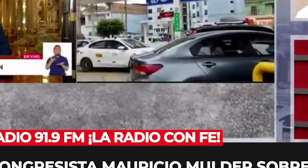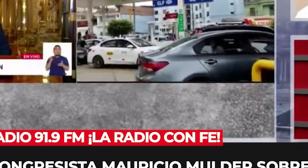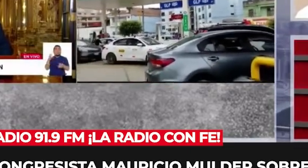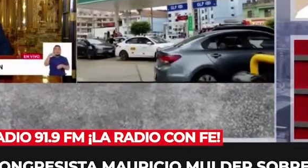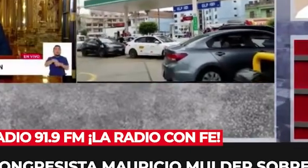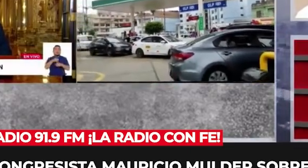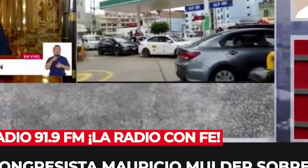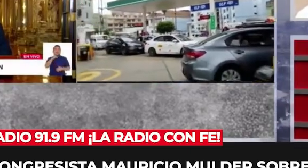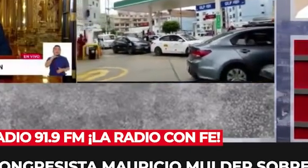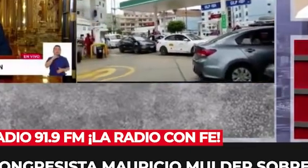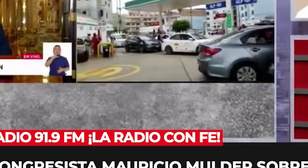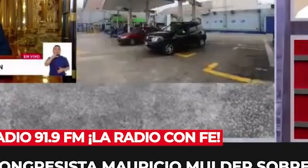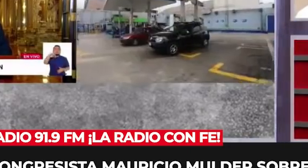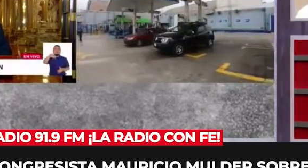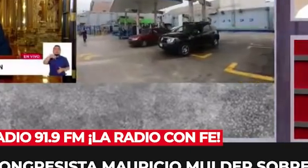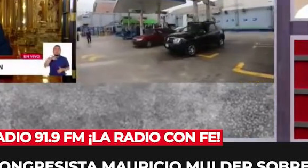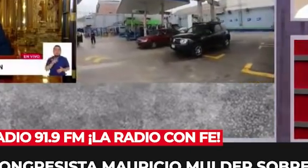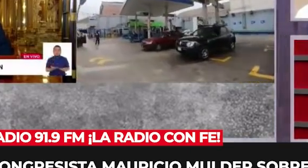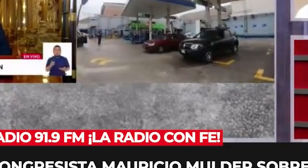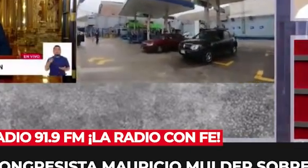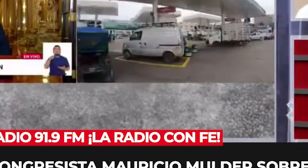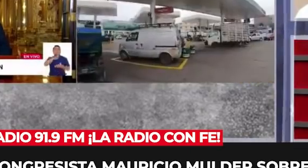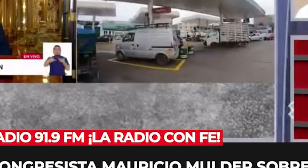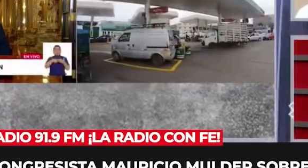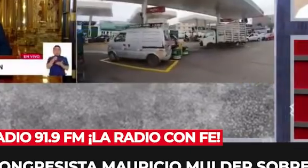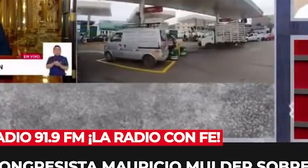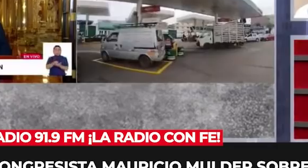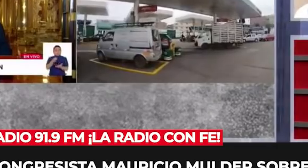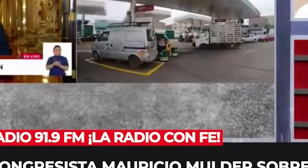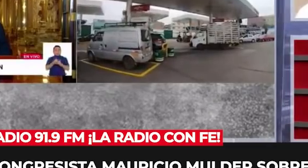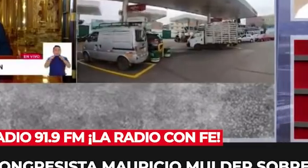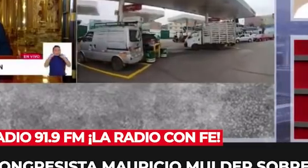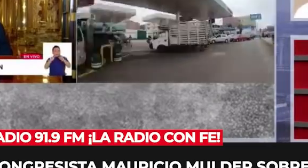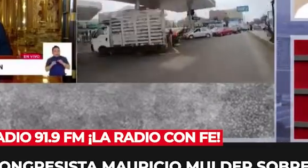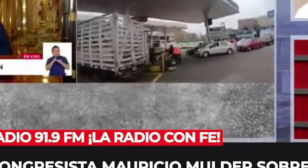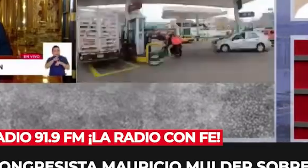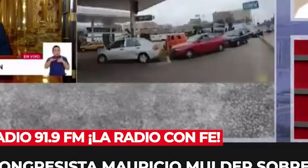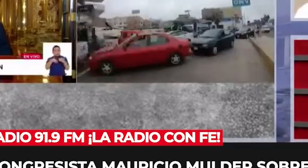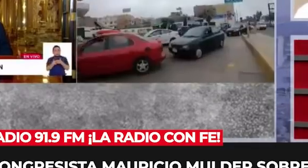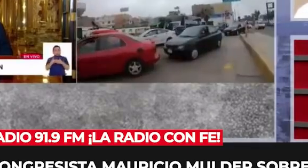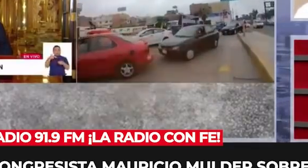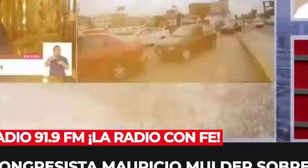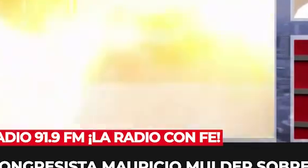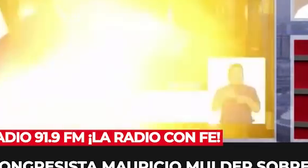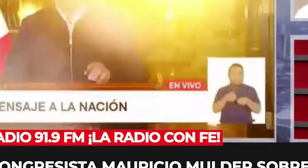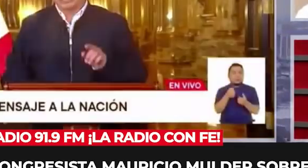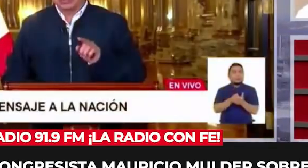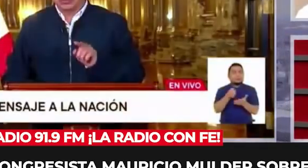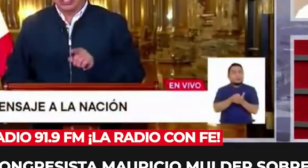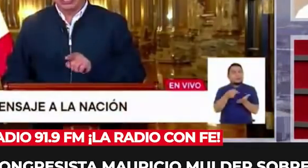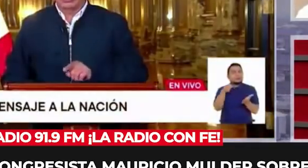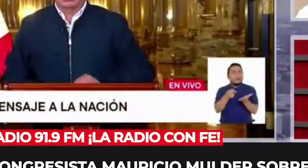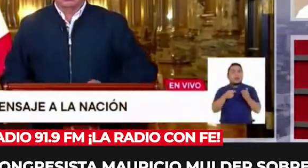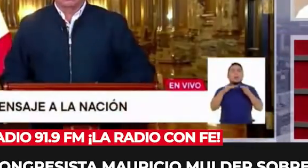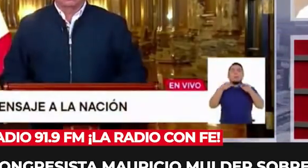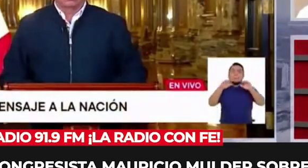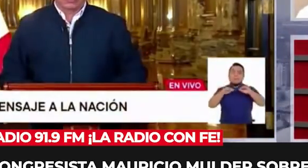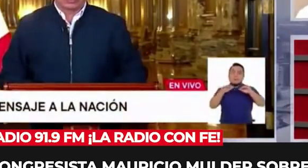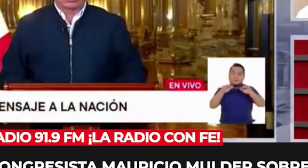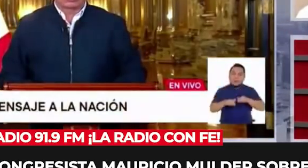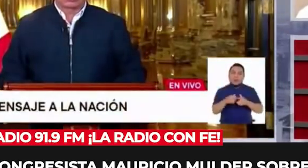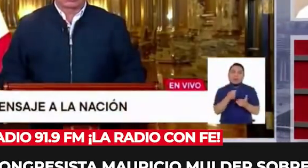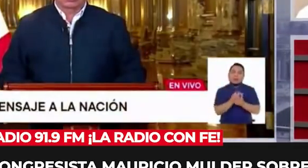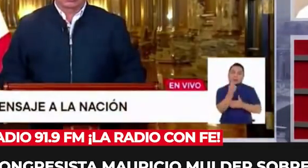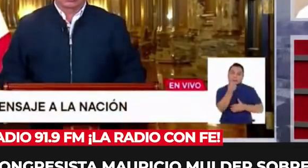especie de sinampo, ¿no? Para tener gente en las movilizaciones, como lo hacía el Partido